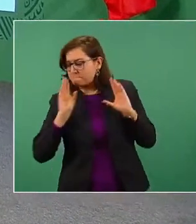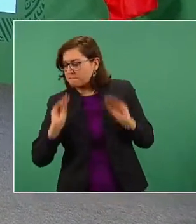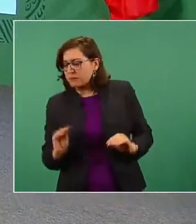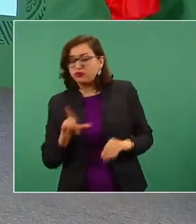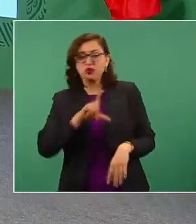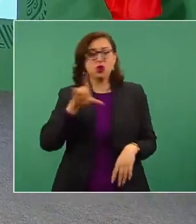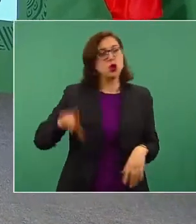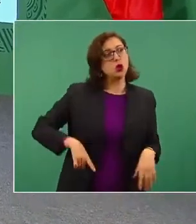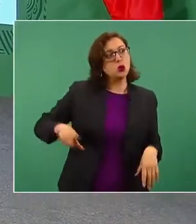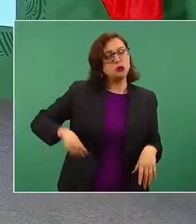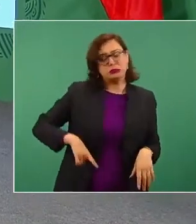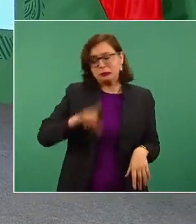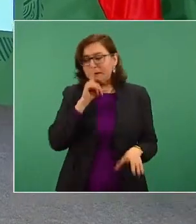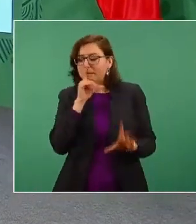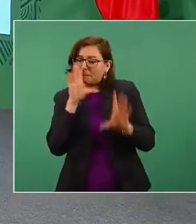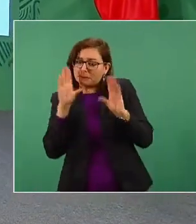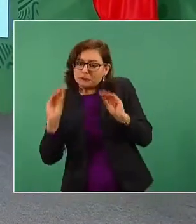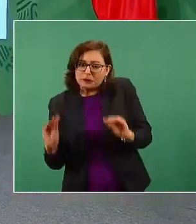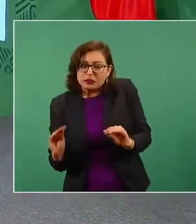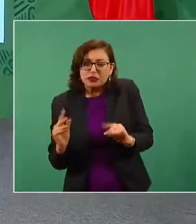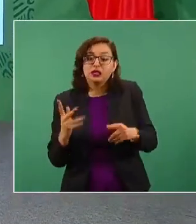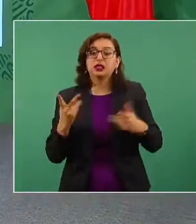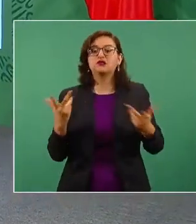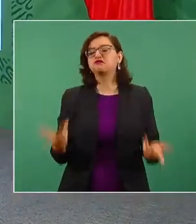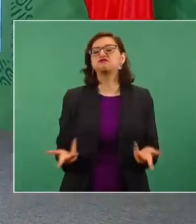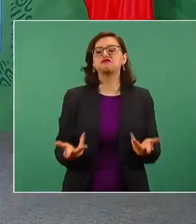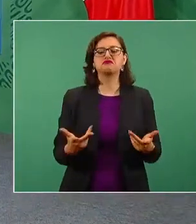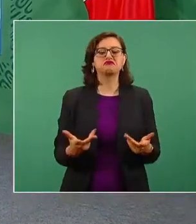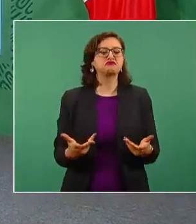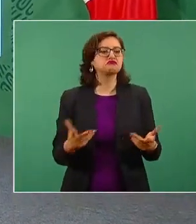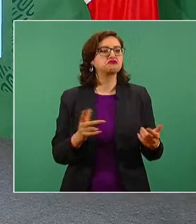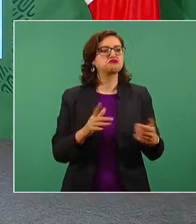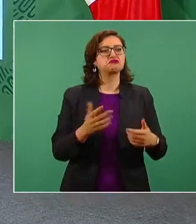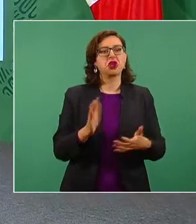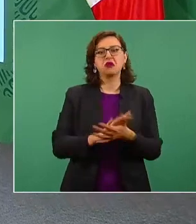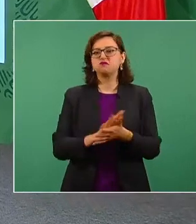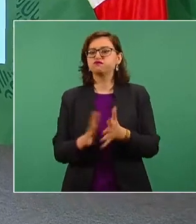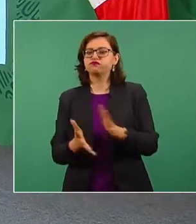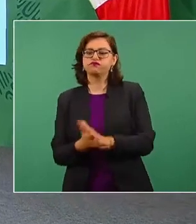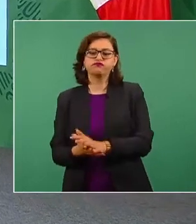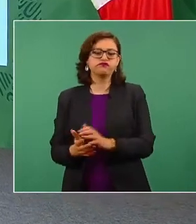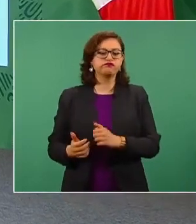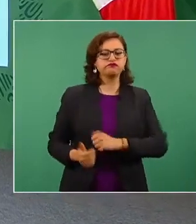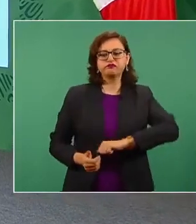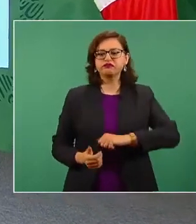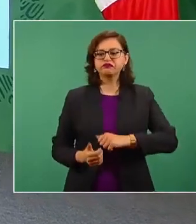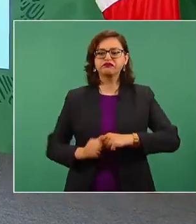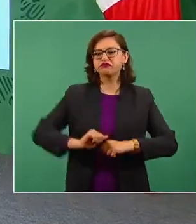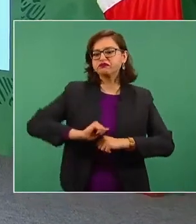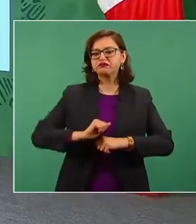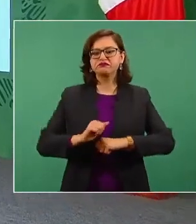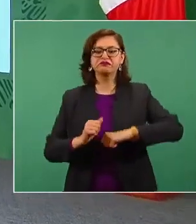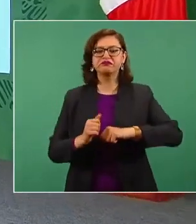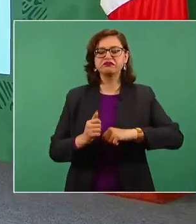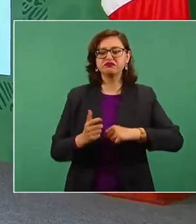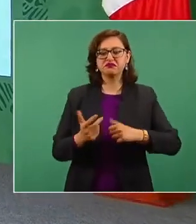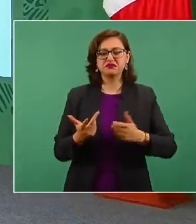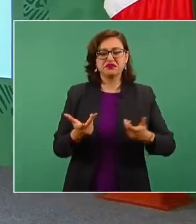se relacionan con los altos mandos en los gobiernos.